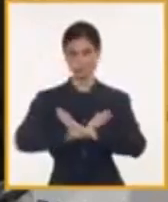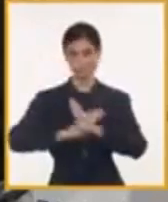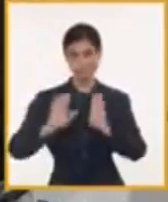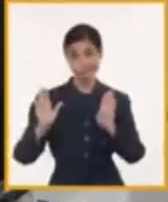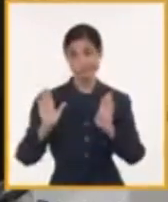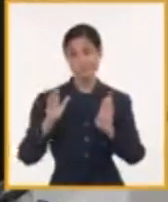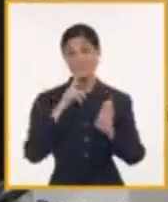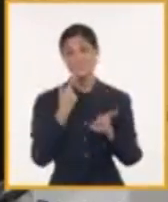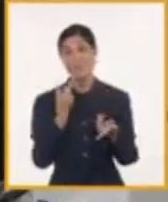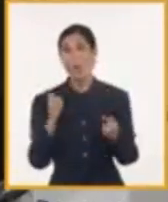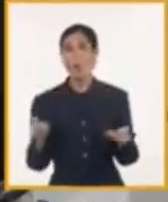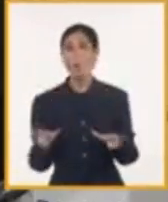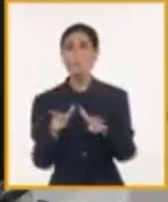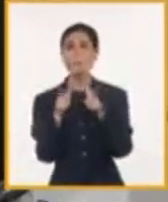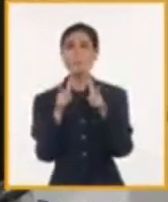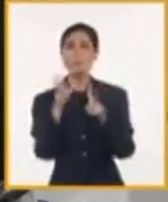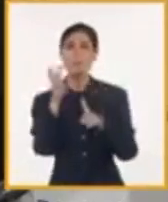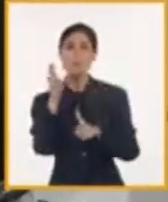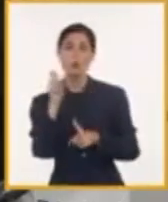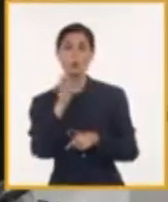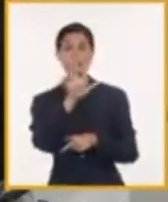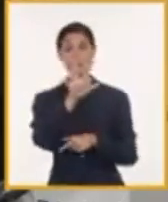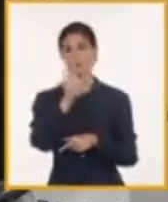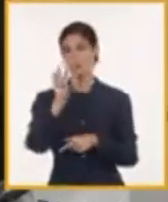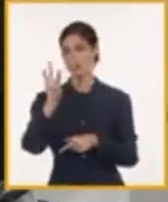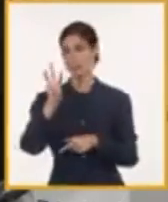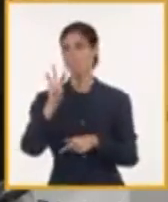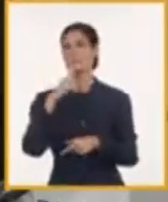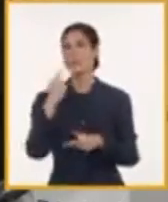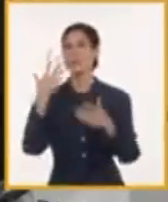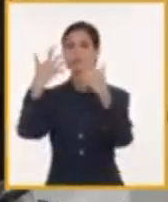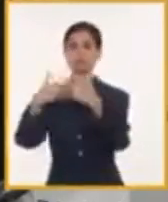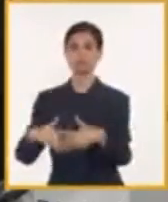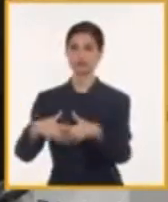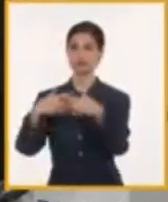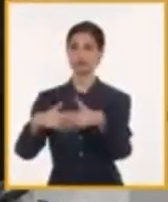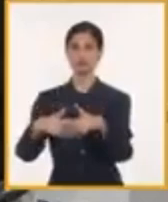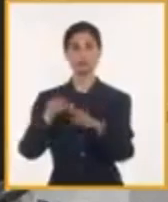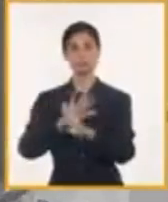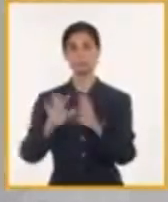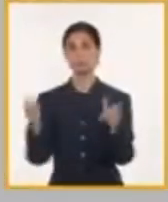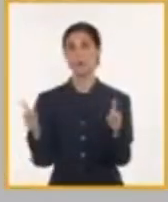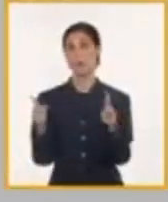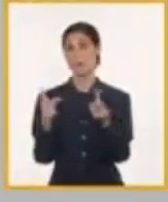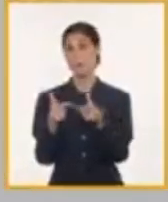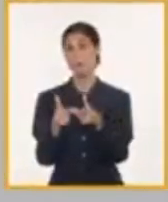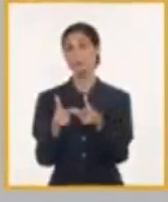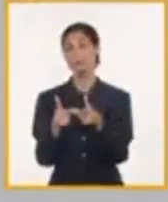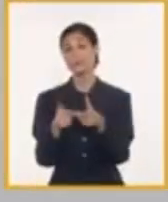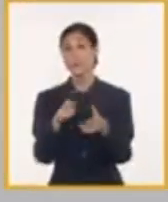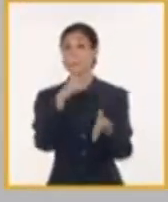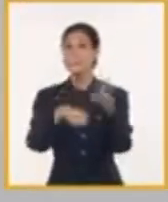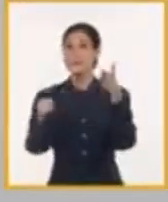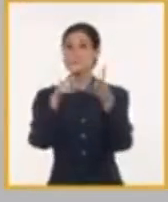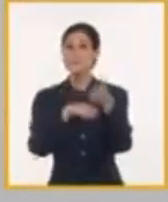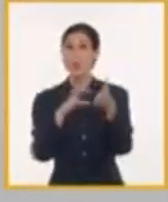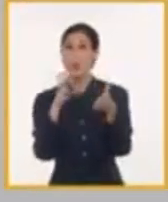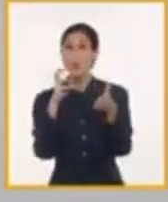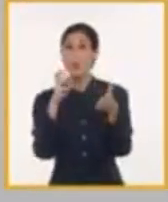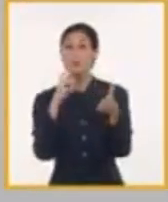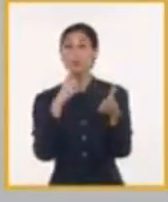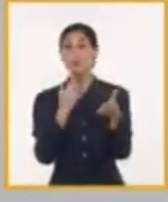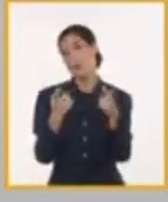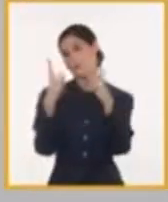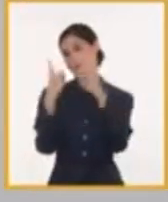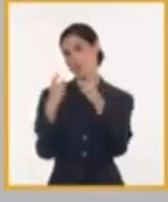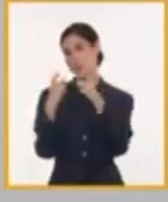hemos logrado un 53% de la captura que teníamos planificado hasta el cierre, y decrecemos con relación al